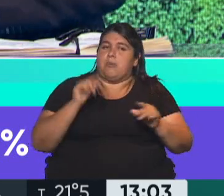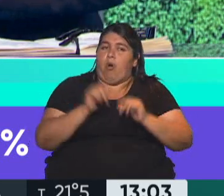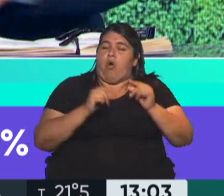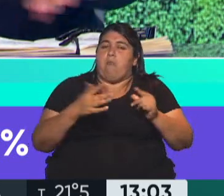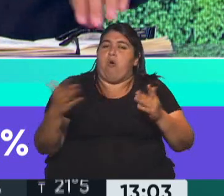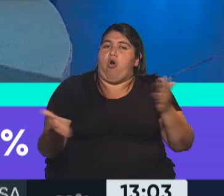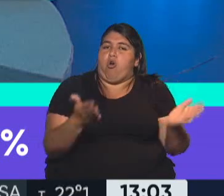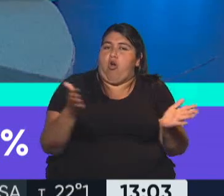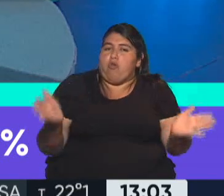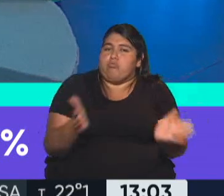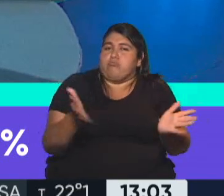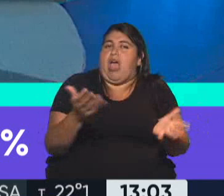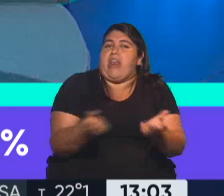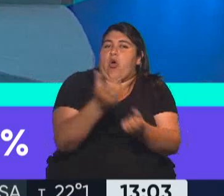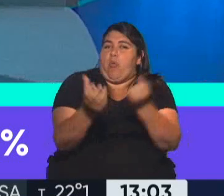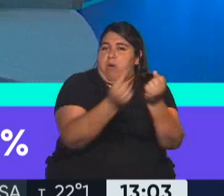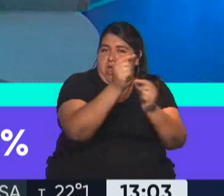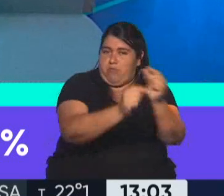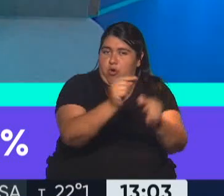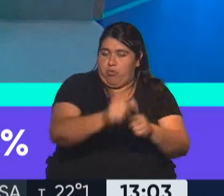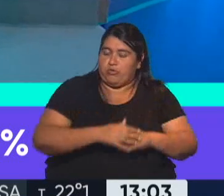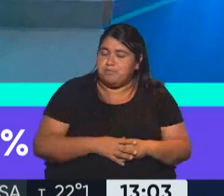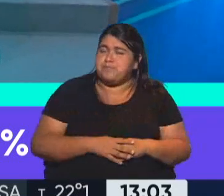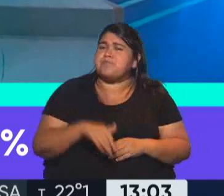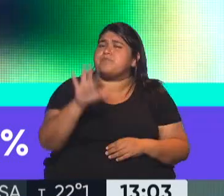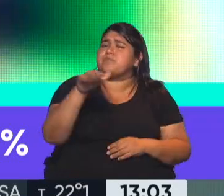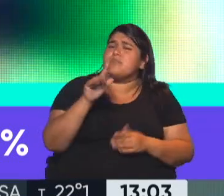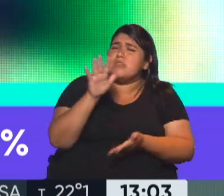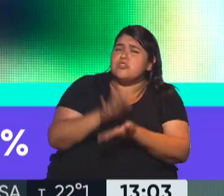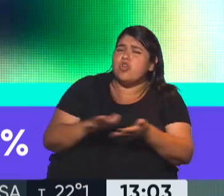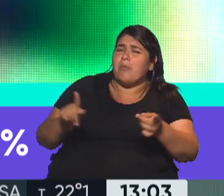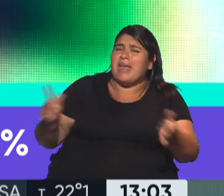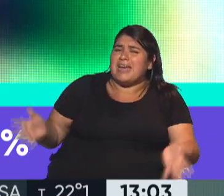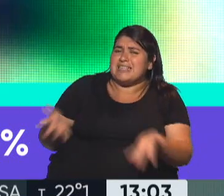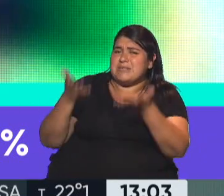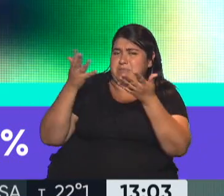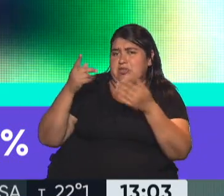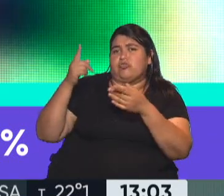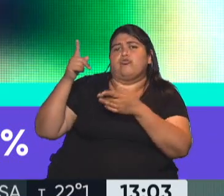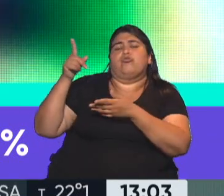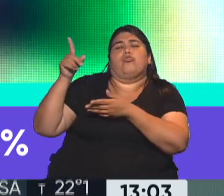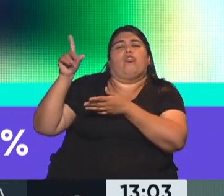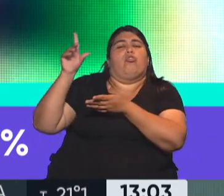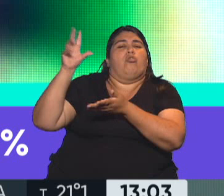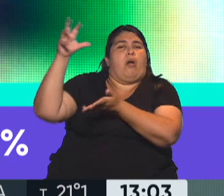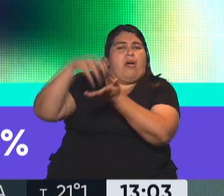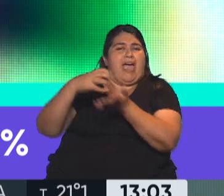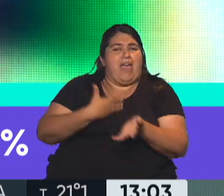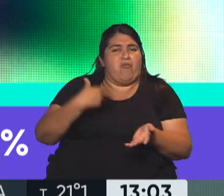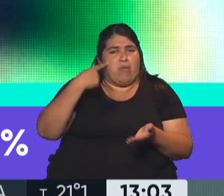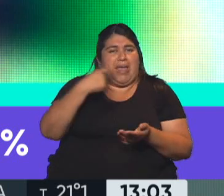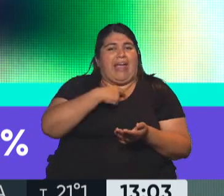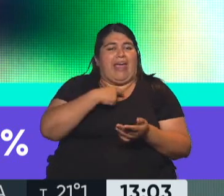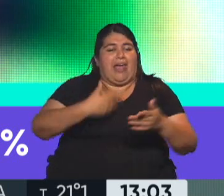estos sectores también. Nos contaba Rulo esta semana también respecto a lo que pasa con el nivel de crecimiento que esperan organismos internacionales, como por ejemplo el Fondo Monetario Internacional,